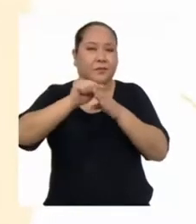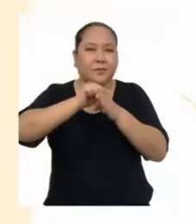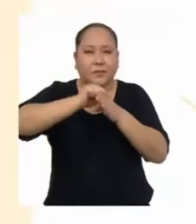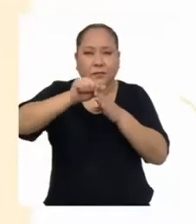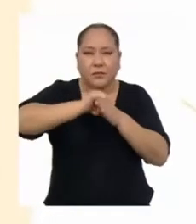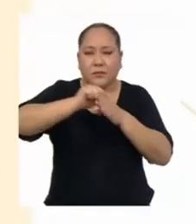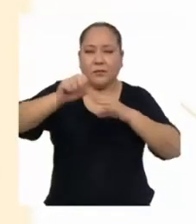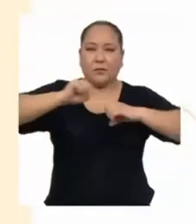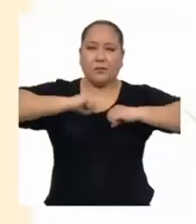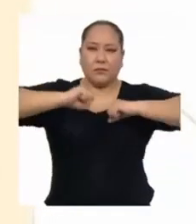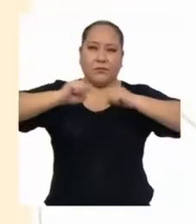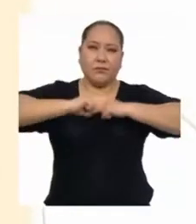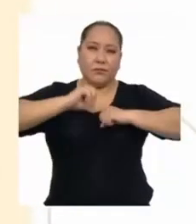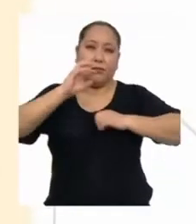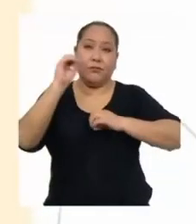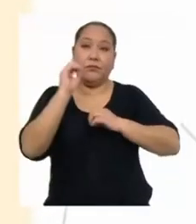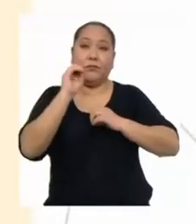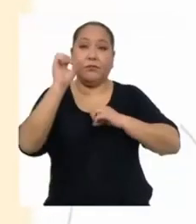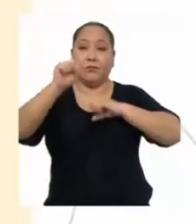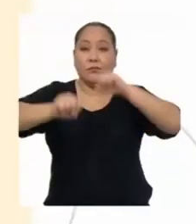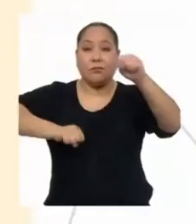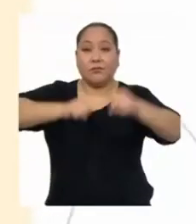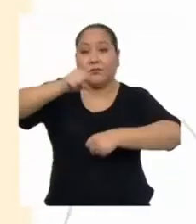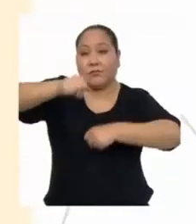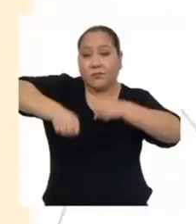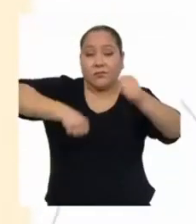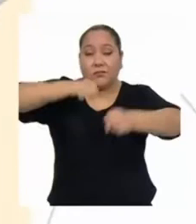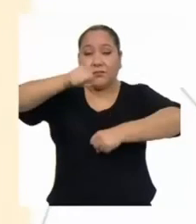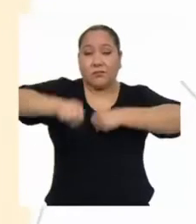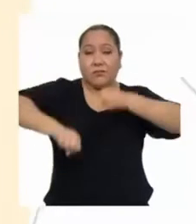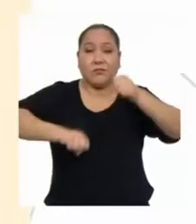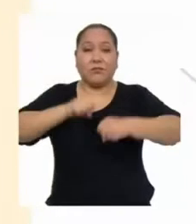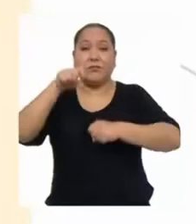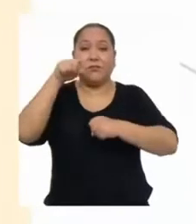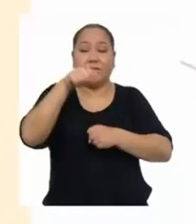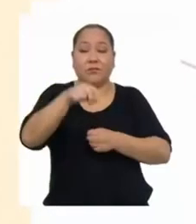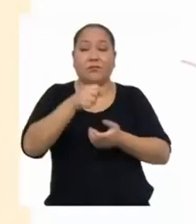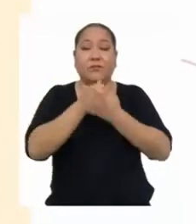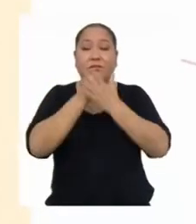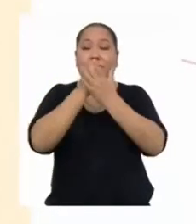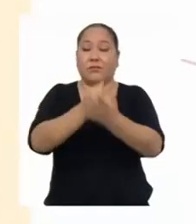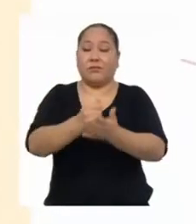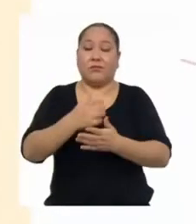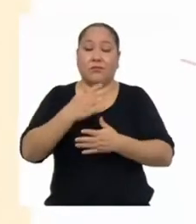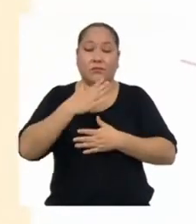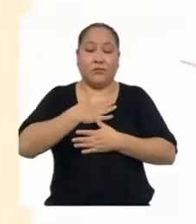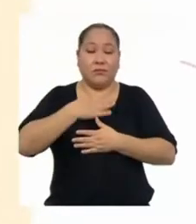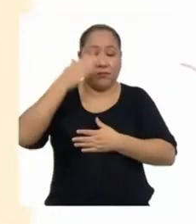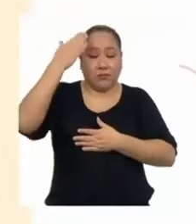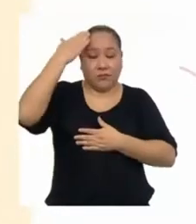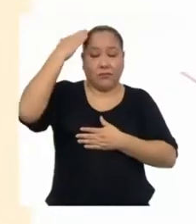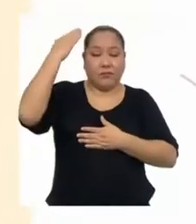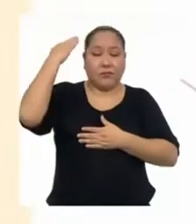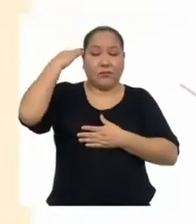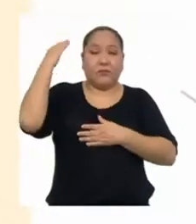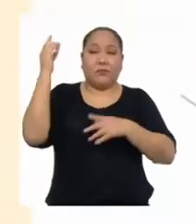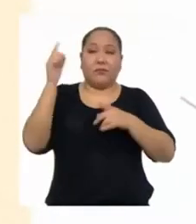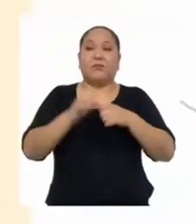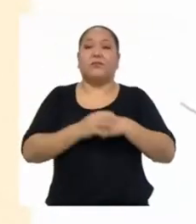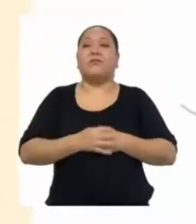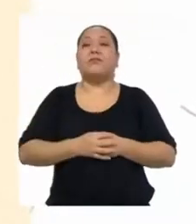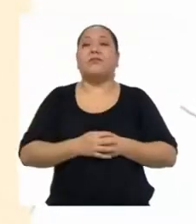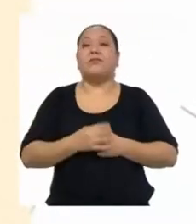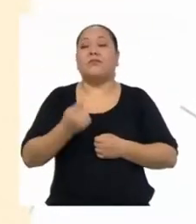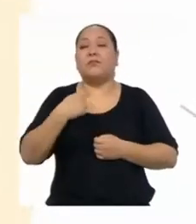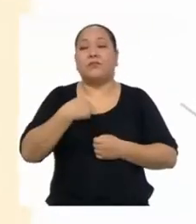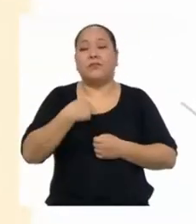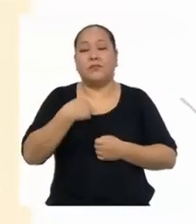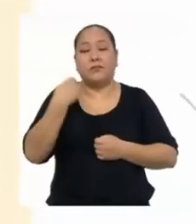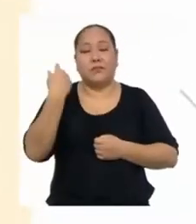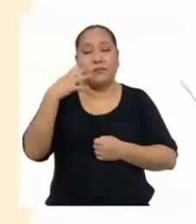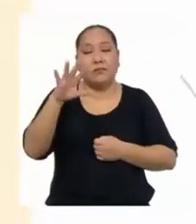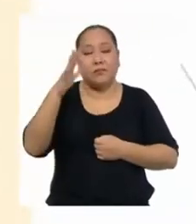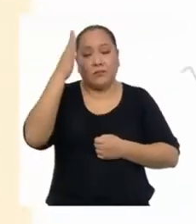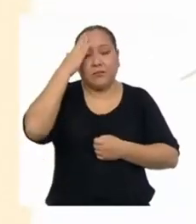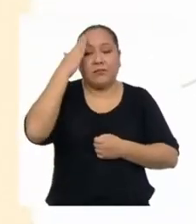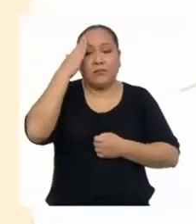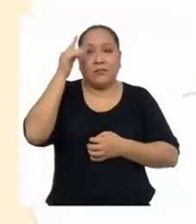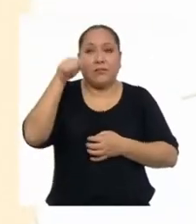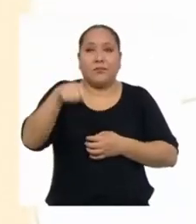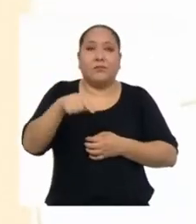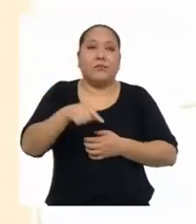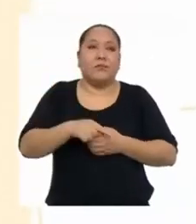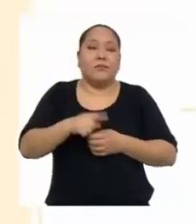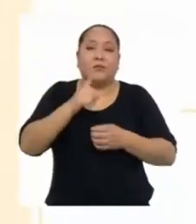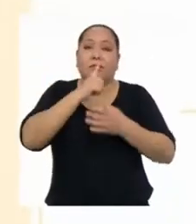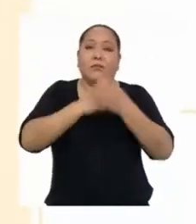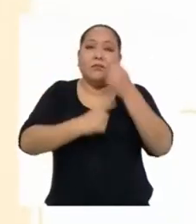bicicletas, tan beneficioso para nuestra salud mental y cognitiva. Considero elemental el compromiso de todos